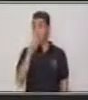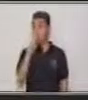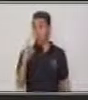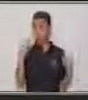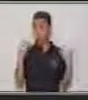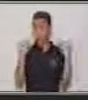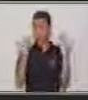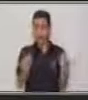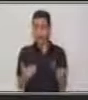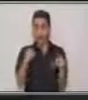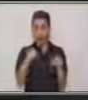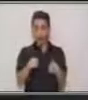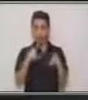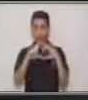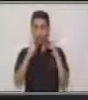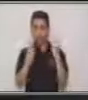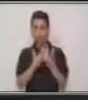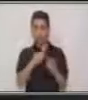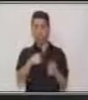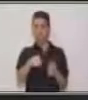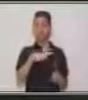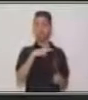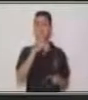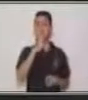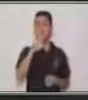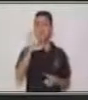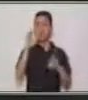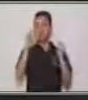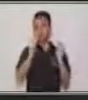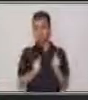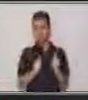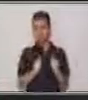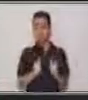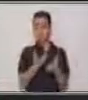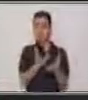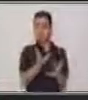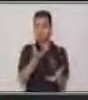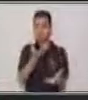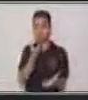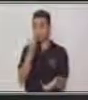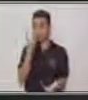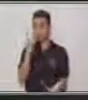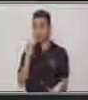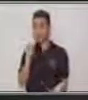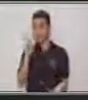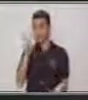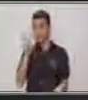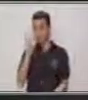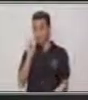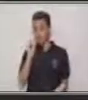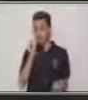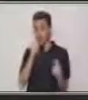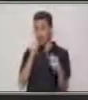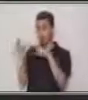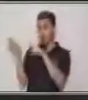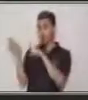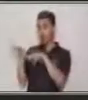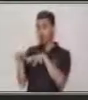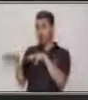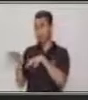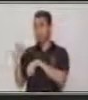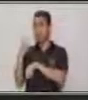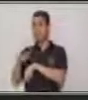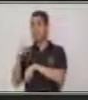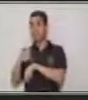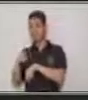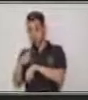clases hay 25 alumnos, 20 de ellos asistieron a una actividad. Por la tarde, ¿qué porcentaje de alumnos